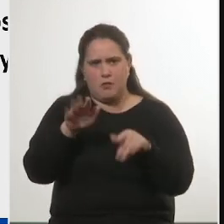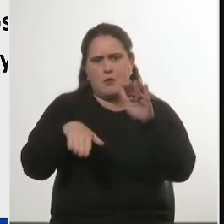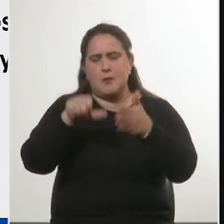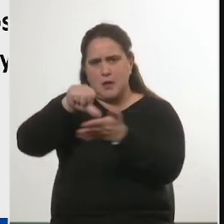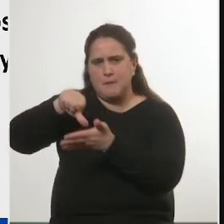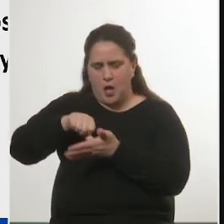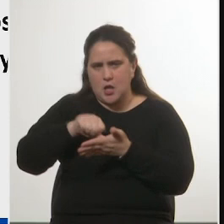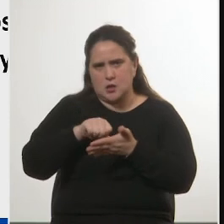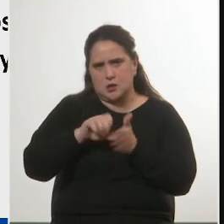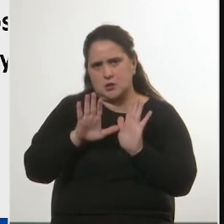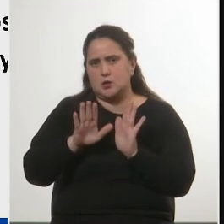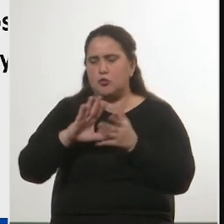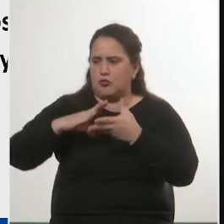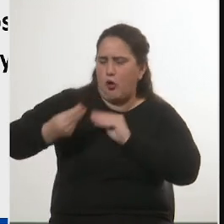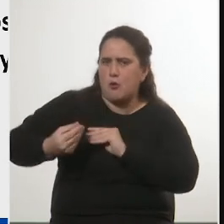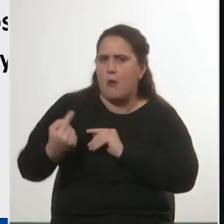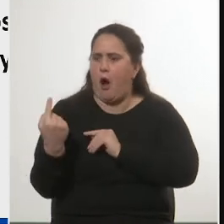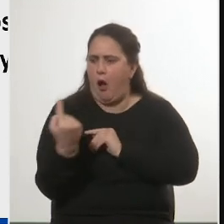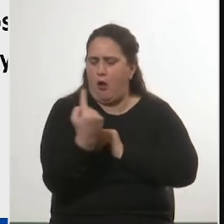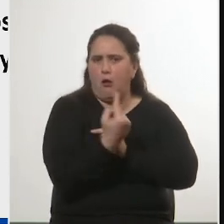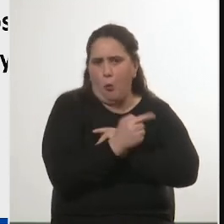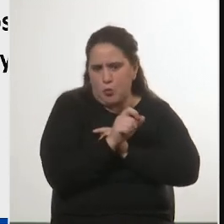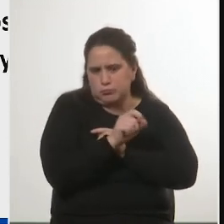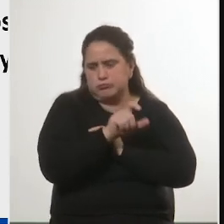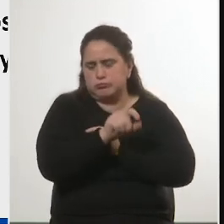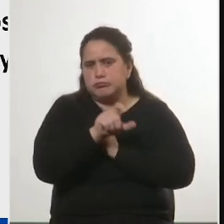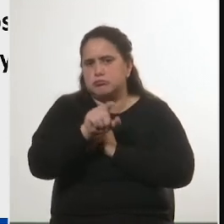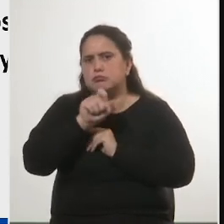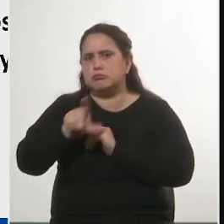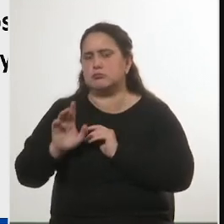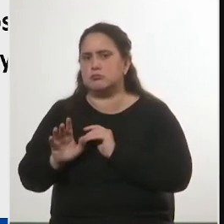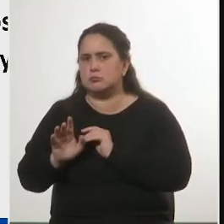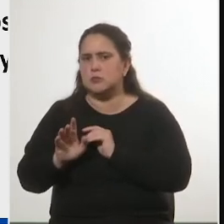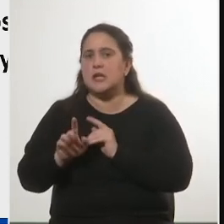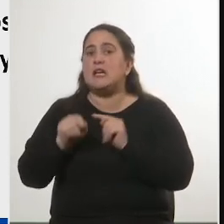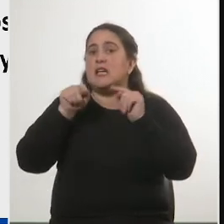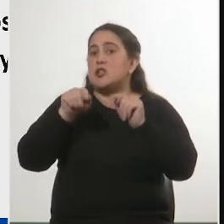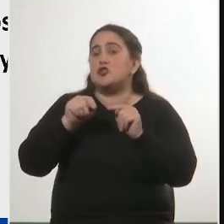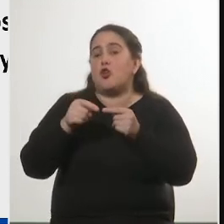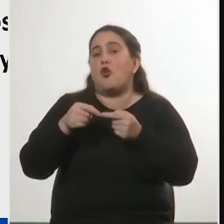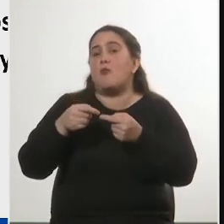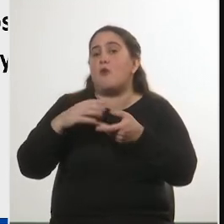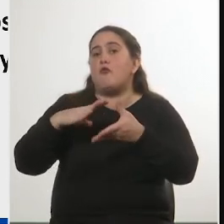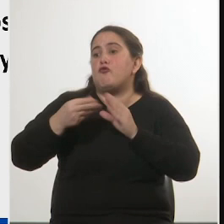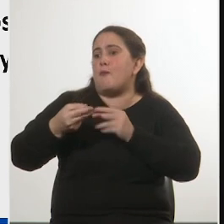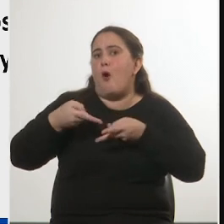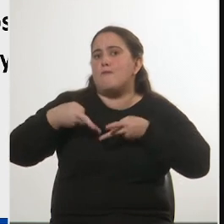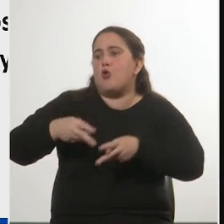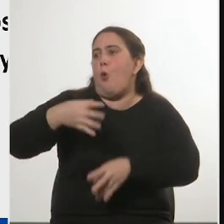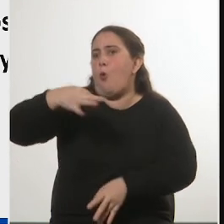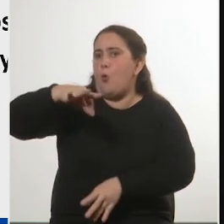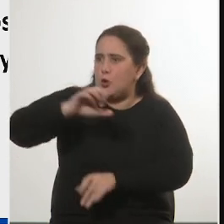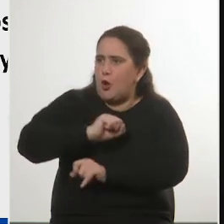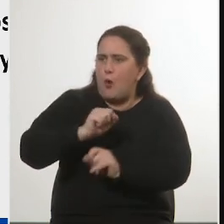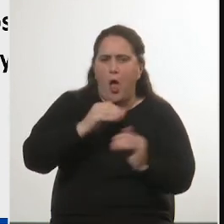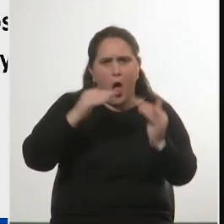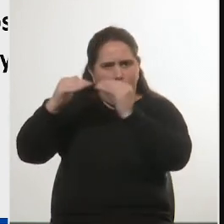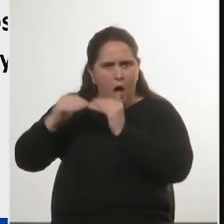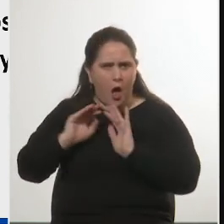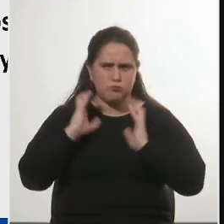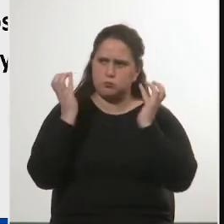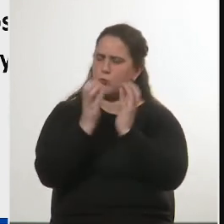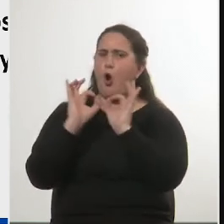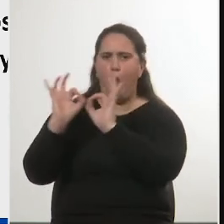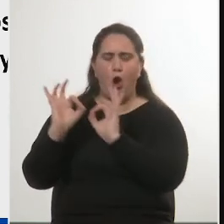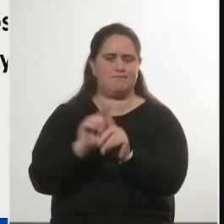en naturaleza y en forma entre los países y las regiones, y no hay un método único que pueda aplicarse en forma